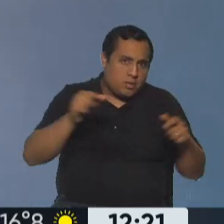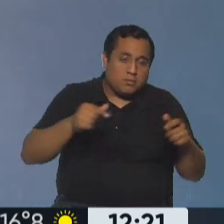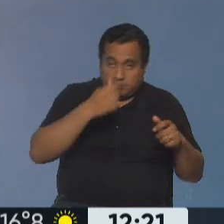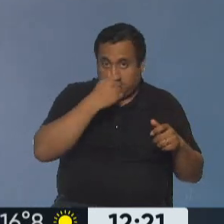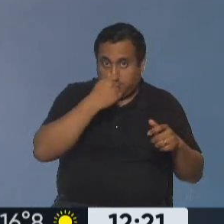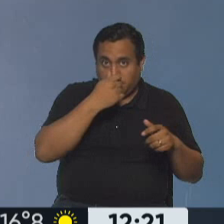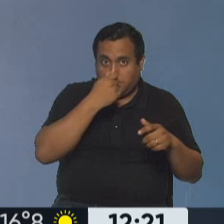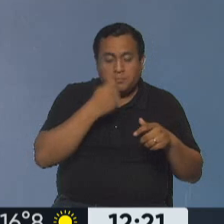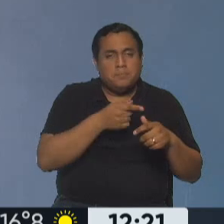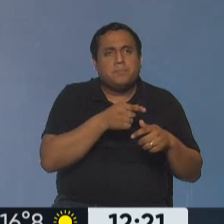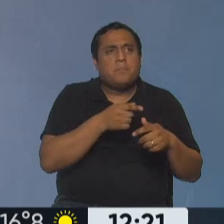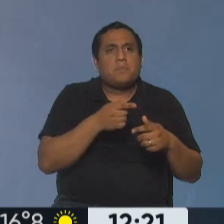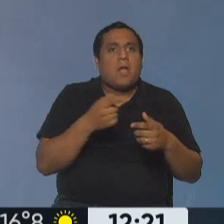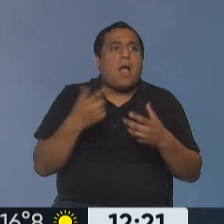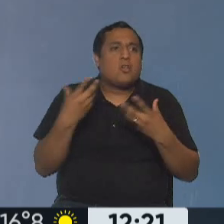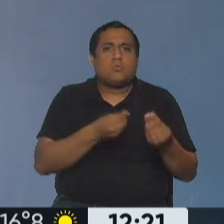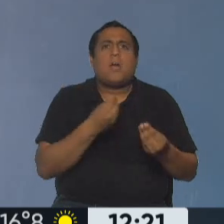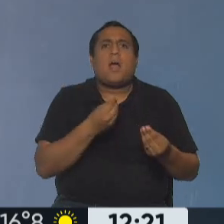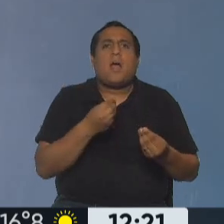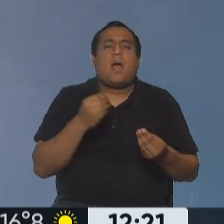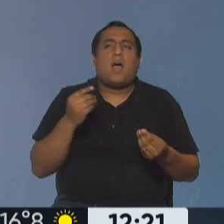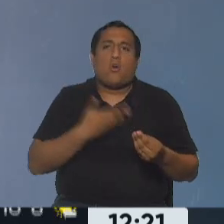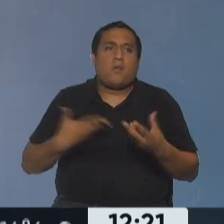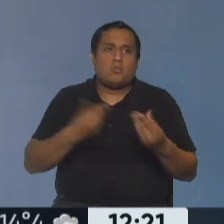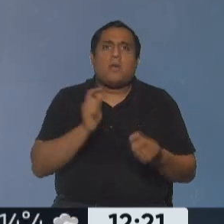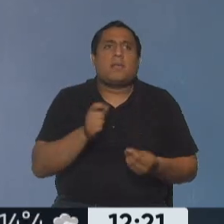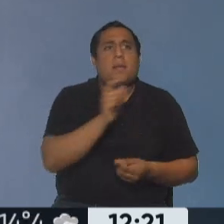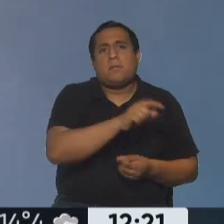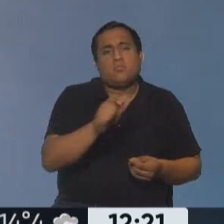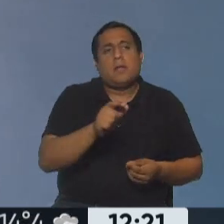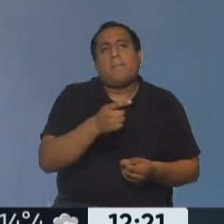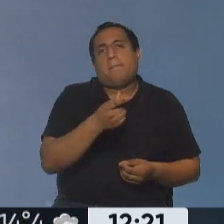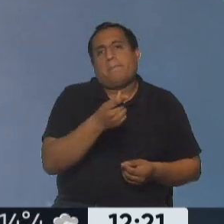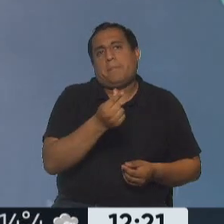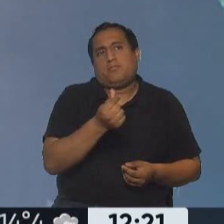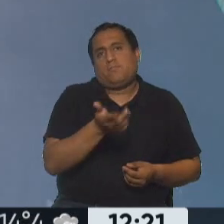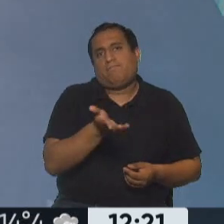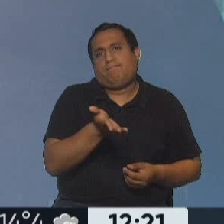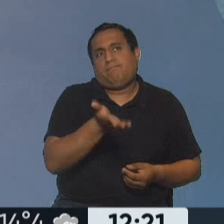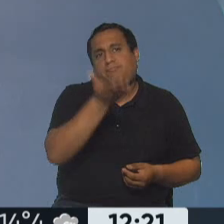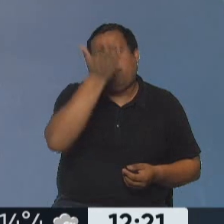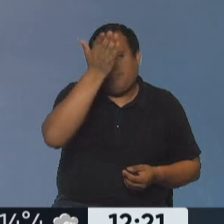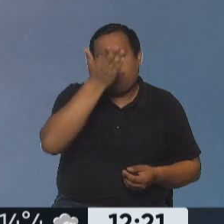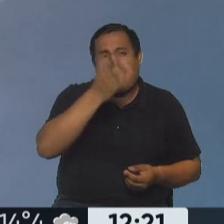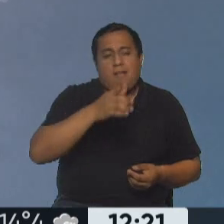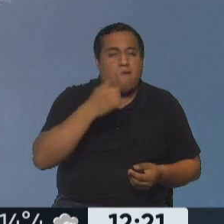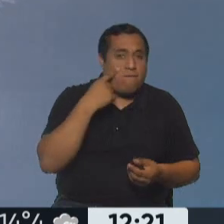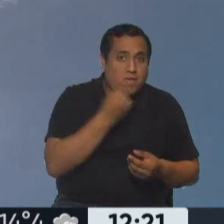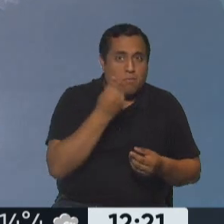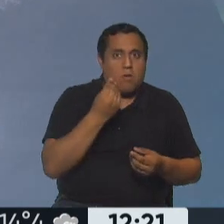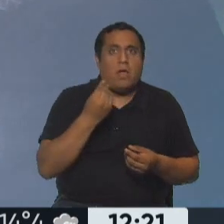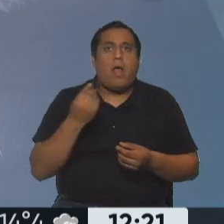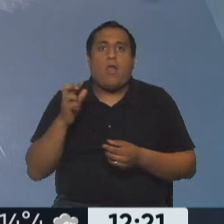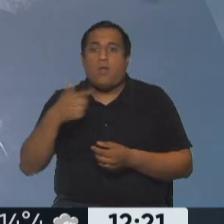fueron fundamentalmente grandes especuladores y grandes exportadores. Entre los especuladores aparece, como decía Pedro, la empresa Mirgor.